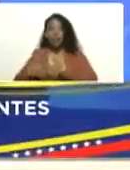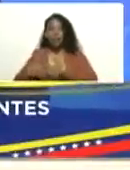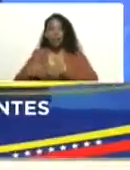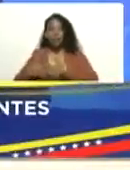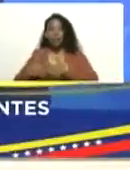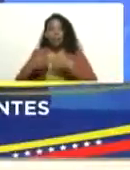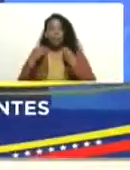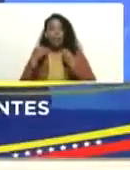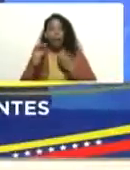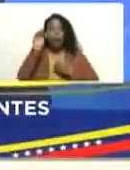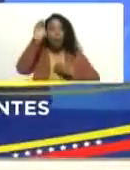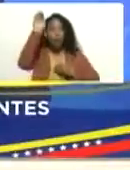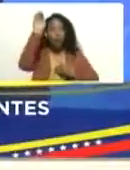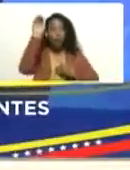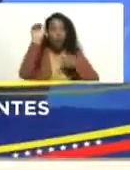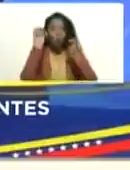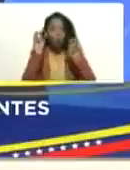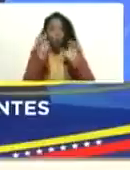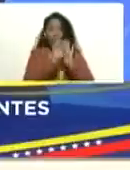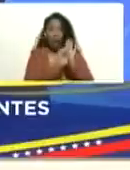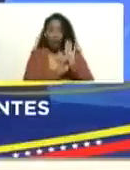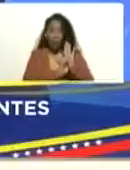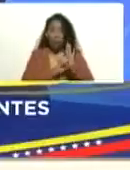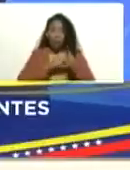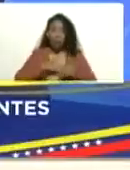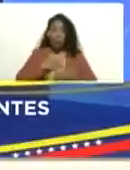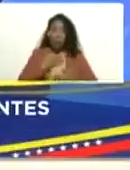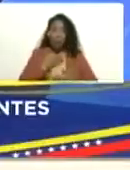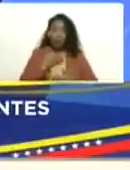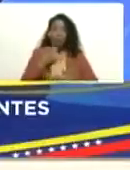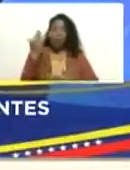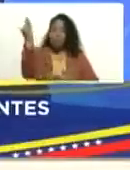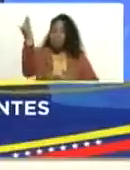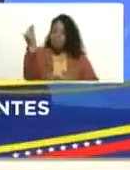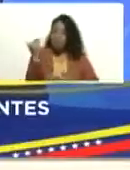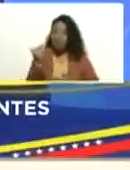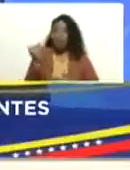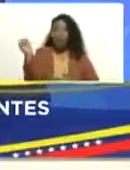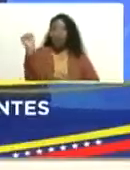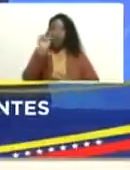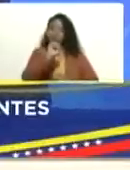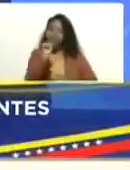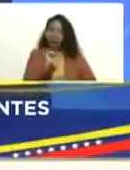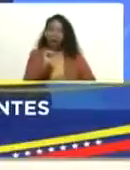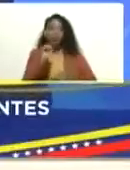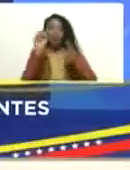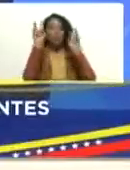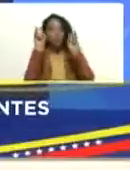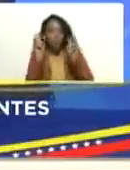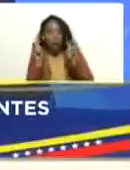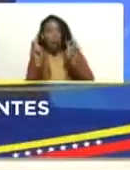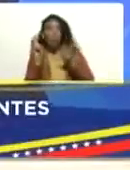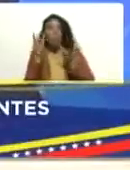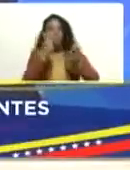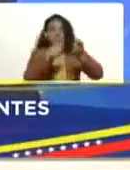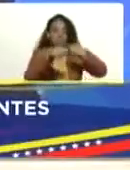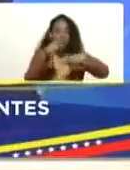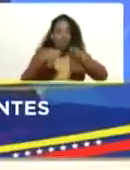etapa productiva? Venirán autos e irán tractores, tractor